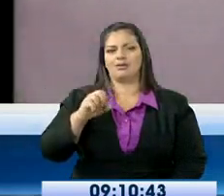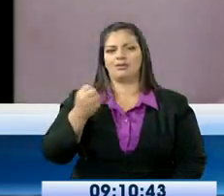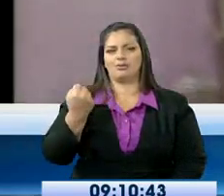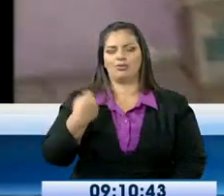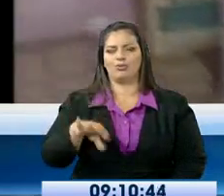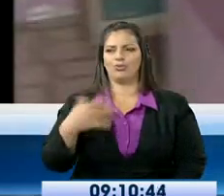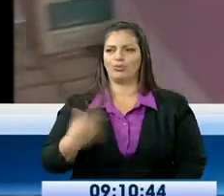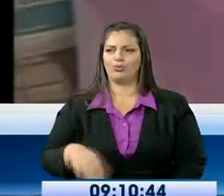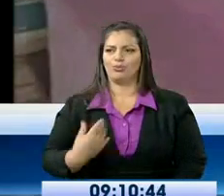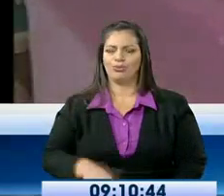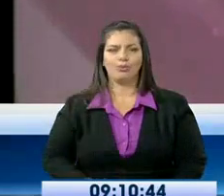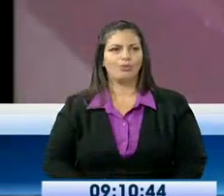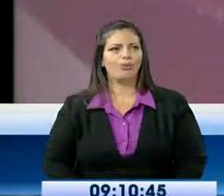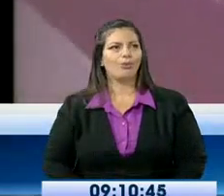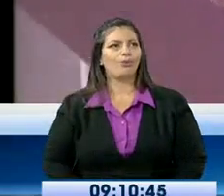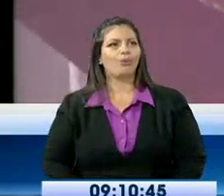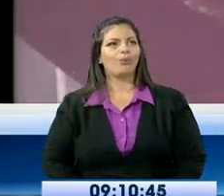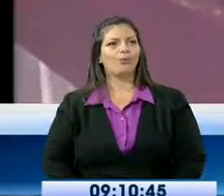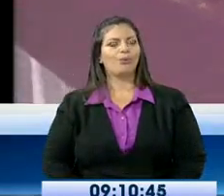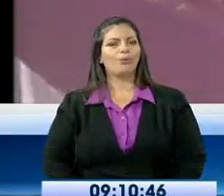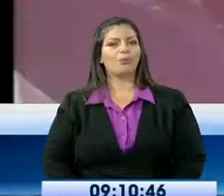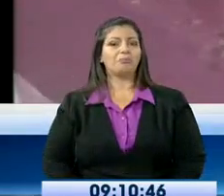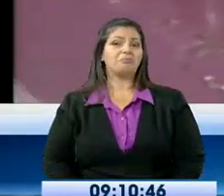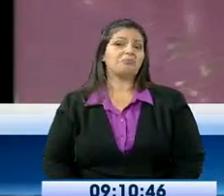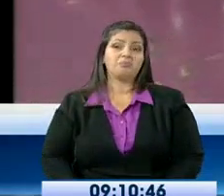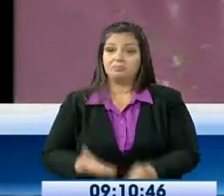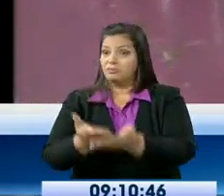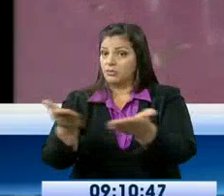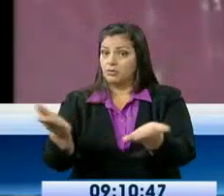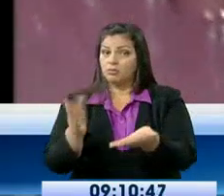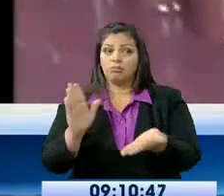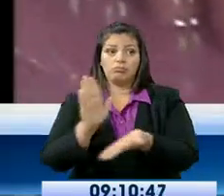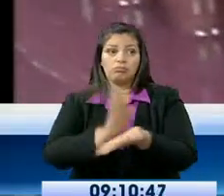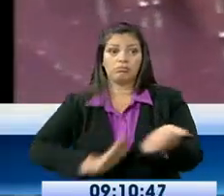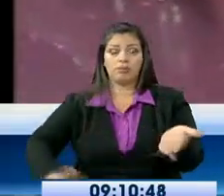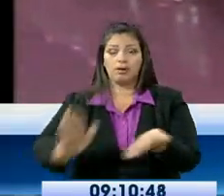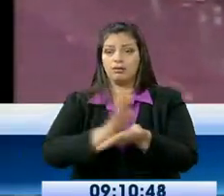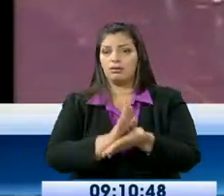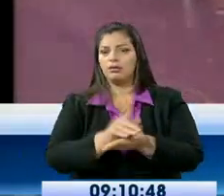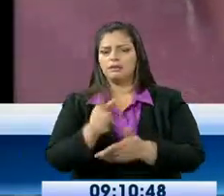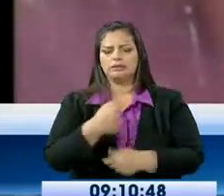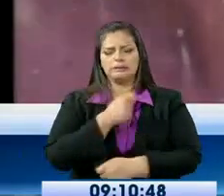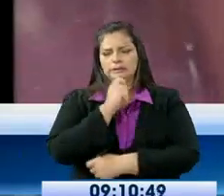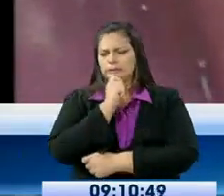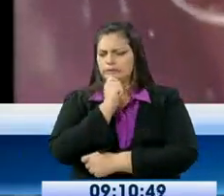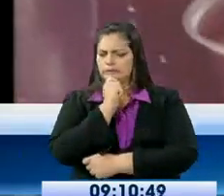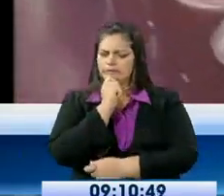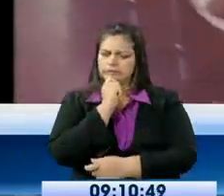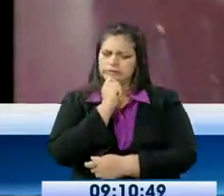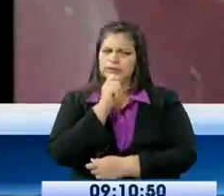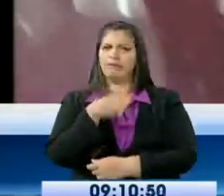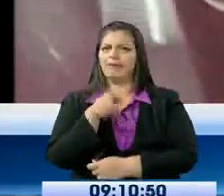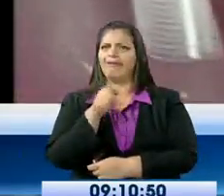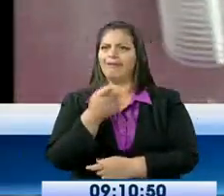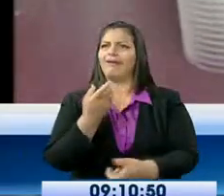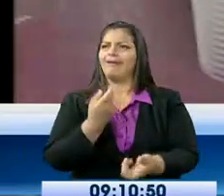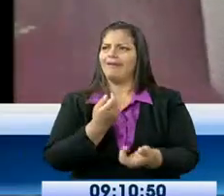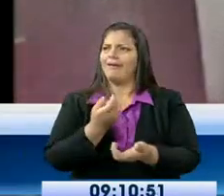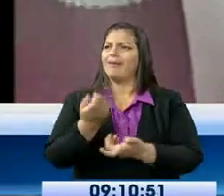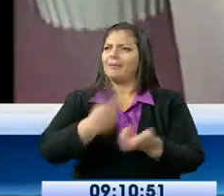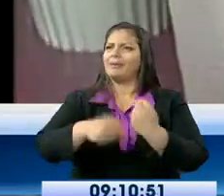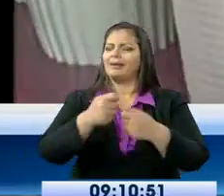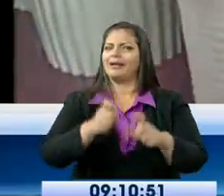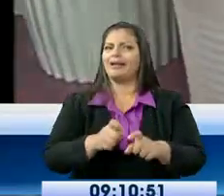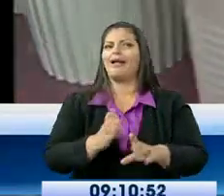puede vender. ¿A alguien que quiere, por ejemplo, vender en su barrio, vino, le compra a usted? Por supuesto, o sea, yo vendo para alcance a todas las personas. Muchas